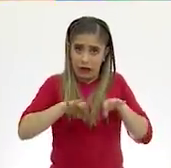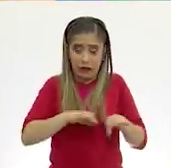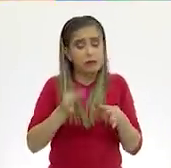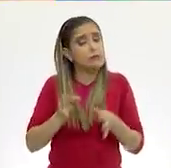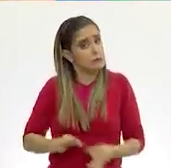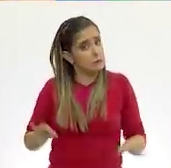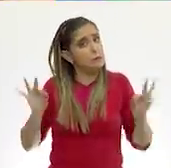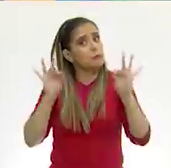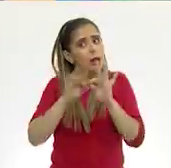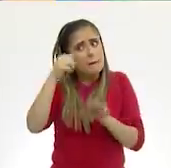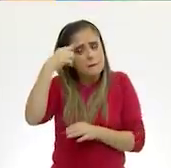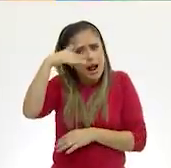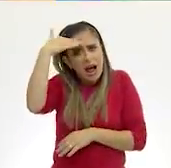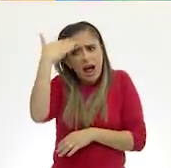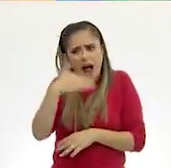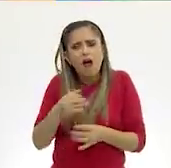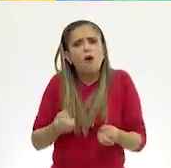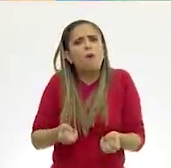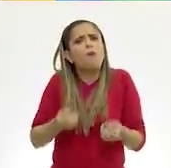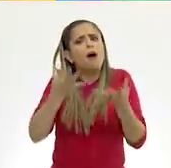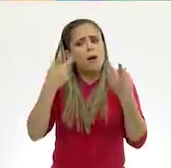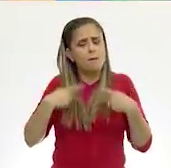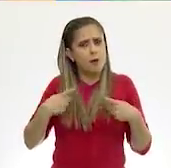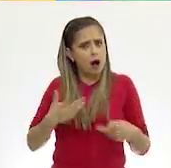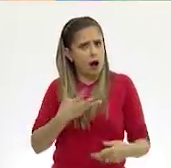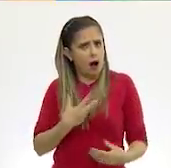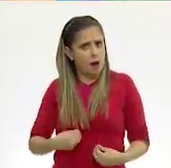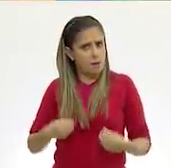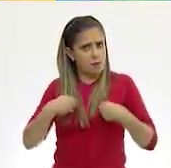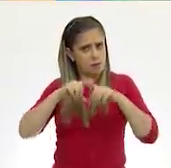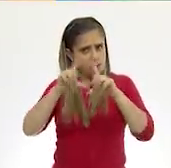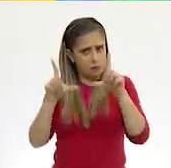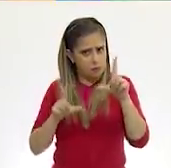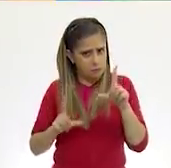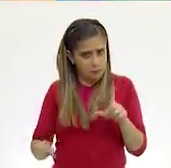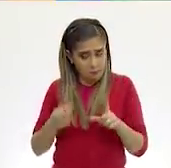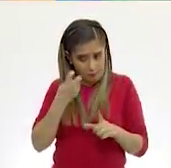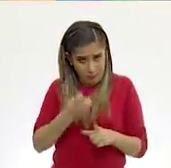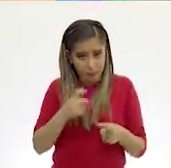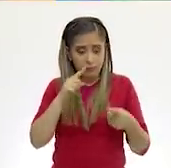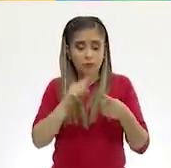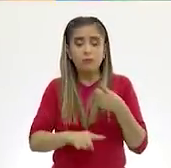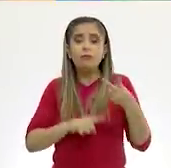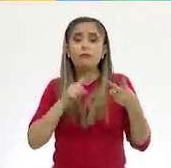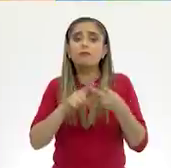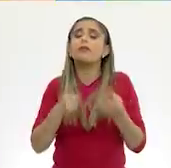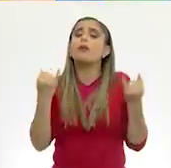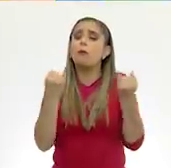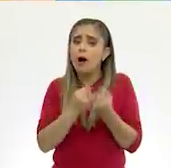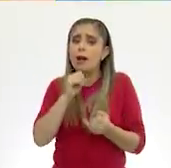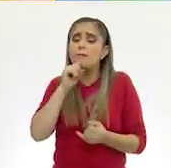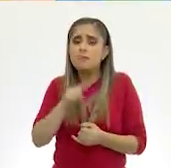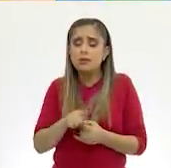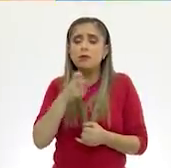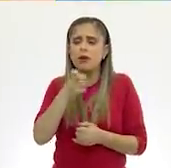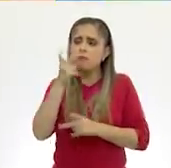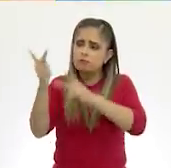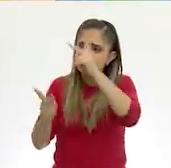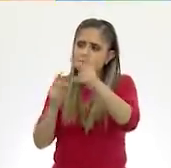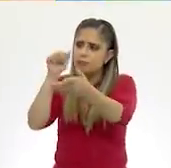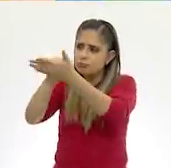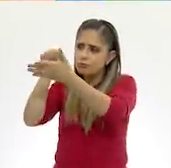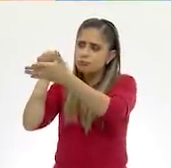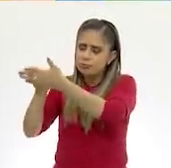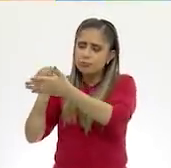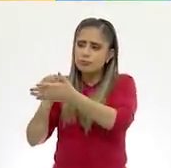Sin embargo, no solo proporcionan datos de la población total, sino que también permite analizar y